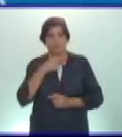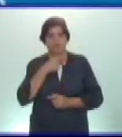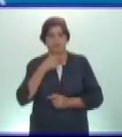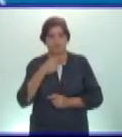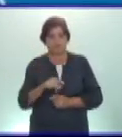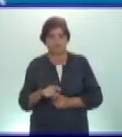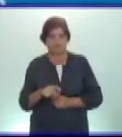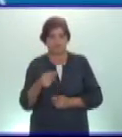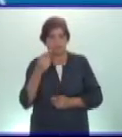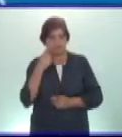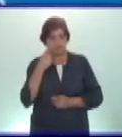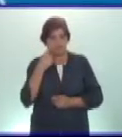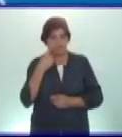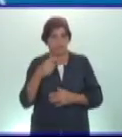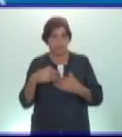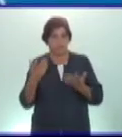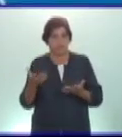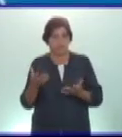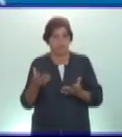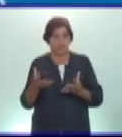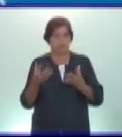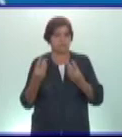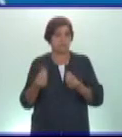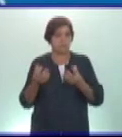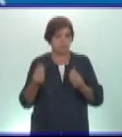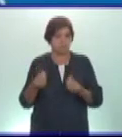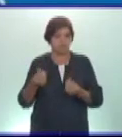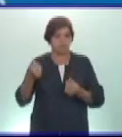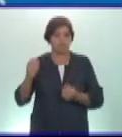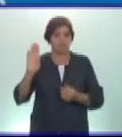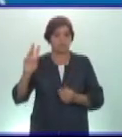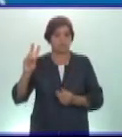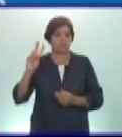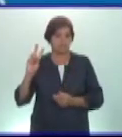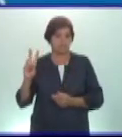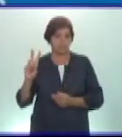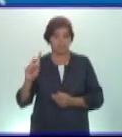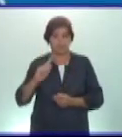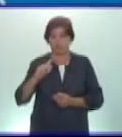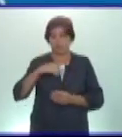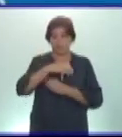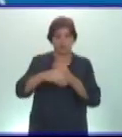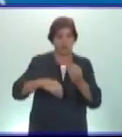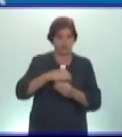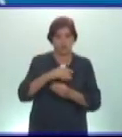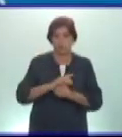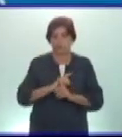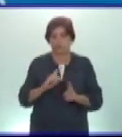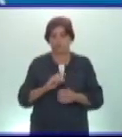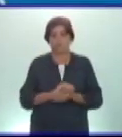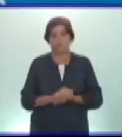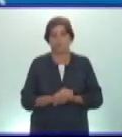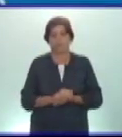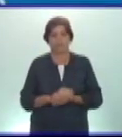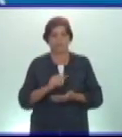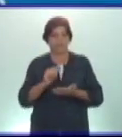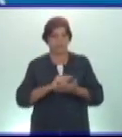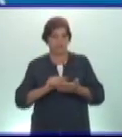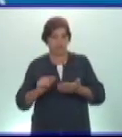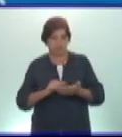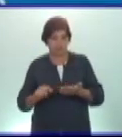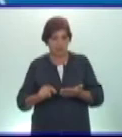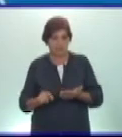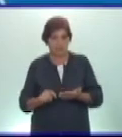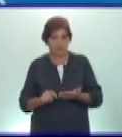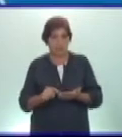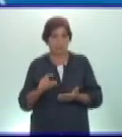en este caso es mucho y no varía en ninguna de las oraciones. El lápiz ha escrito mucho. En este caso tenemos la